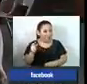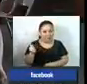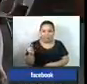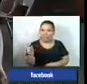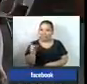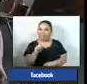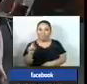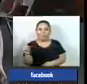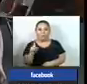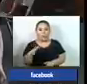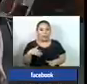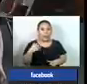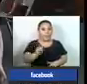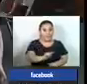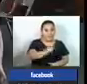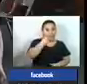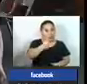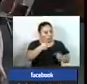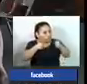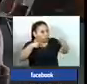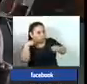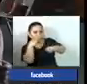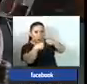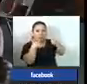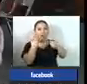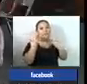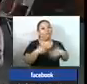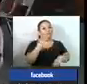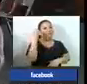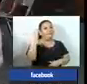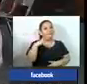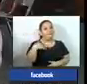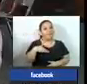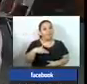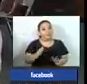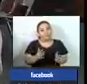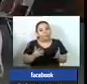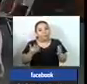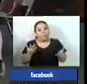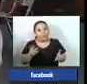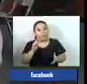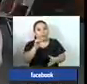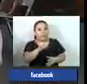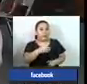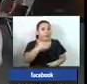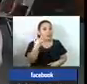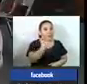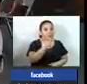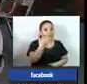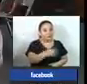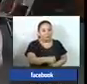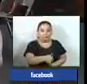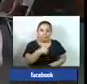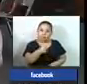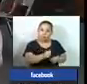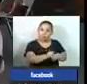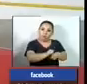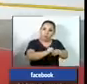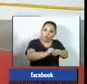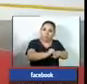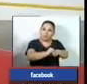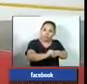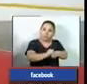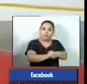llegar a ser luchador profesional ya que para hacer eso pues necesita un entrenamiento bastante